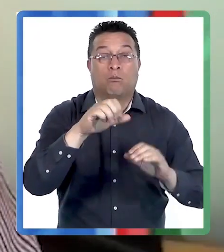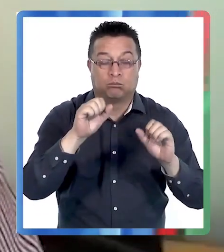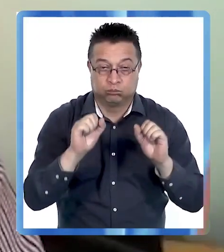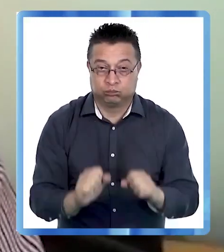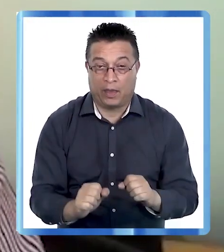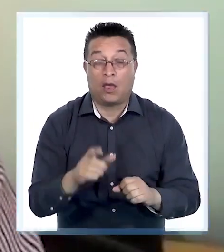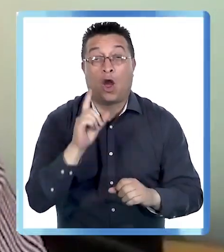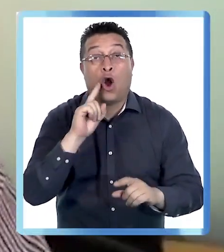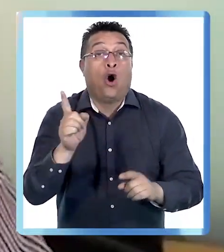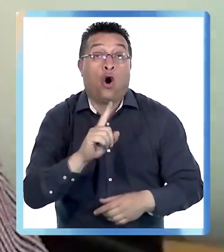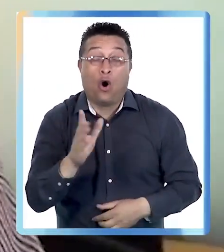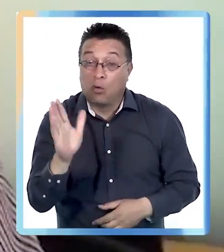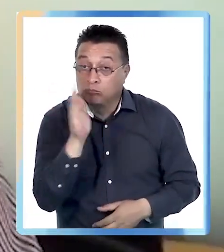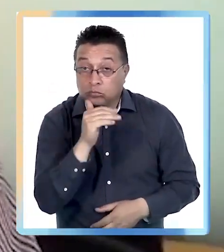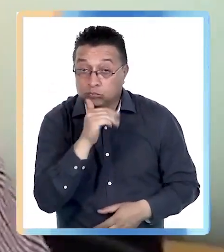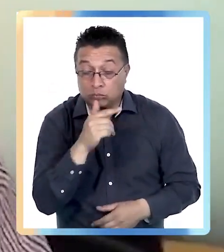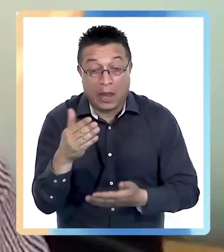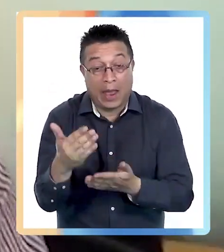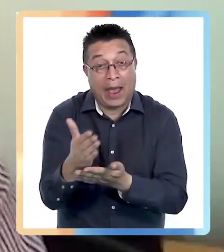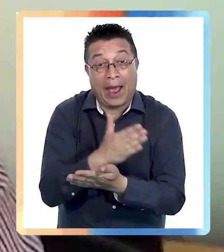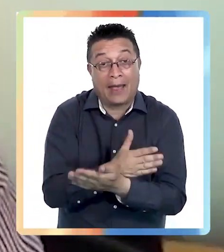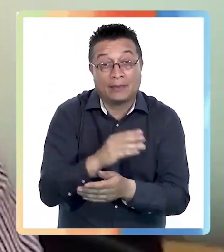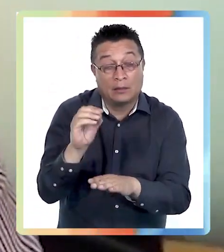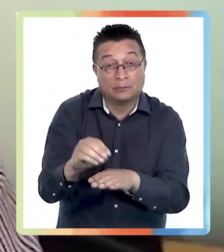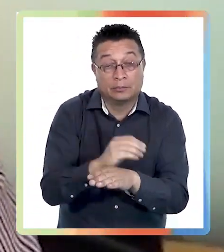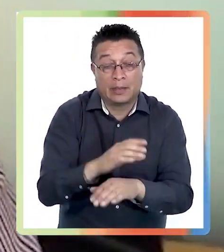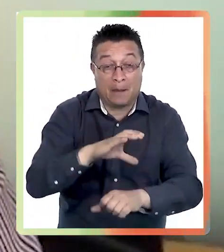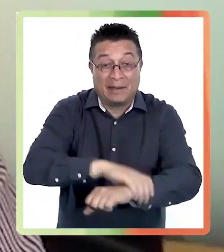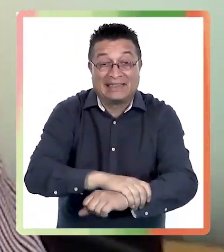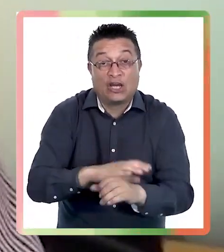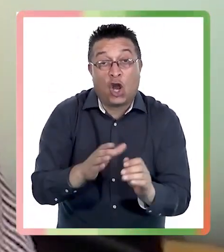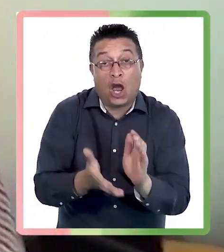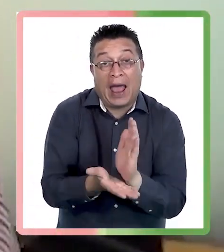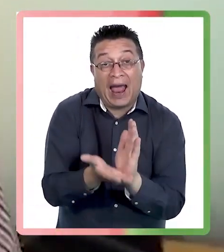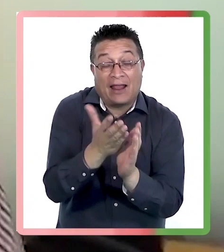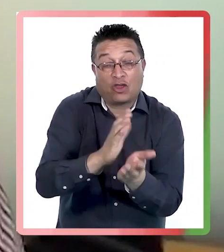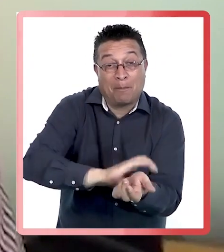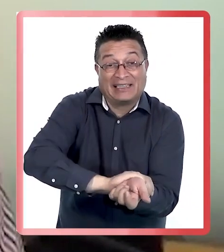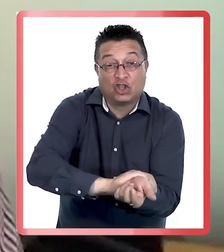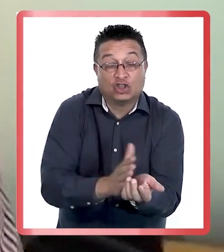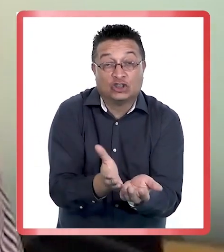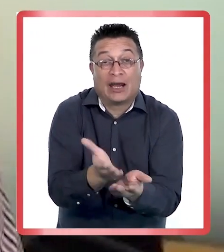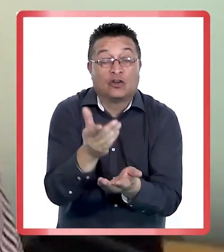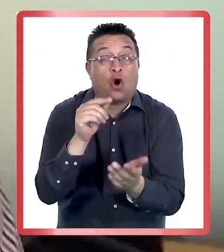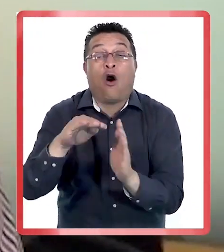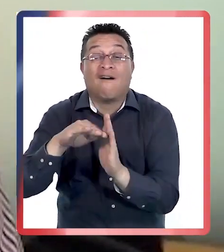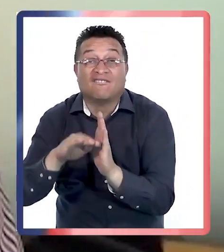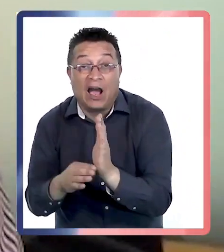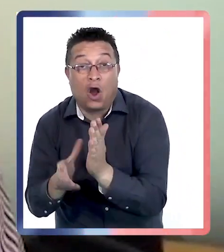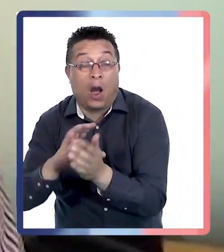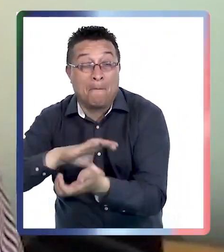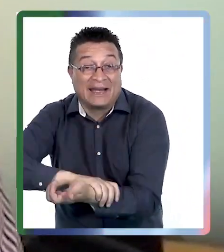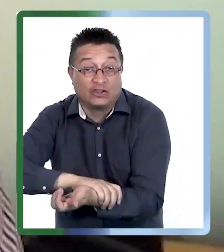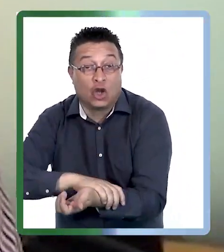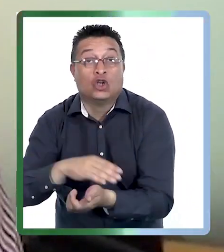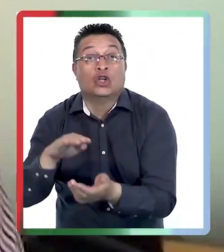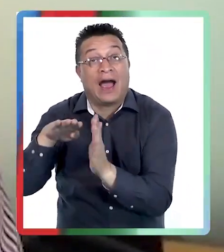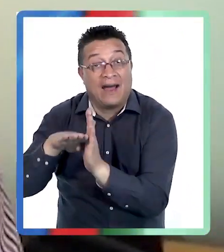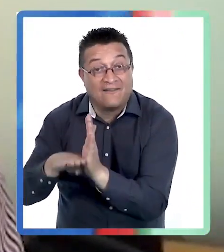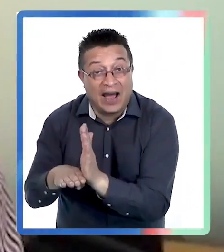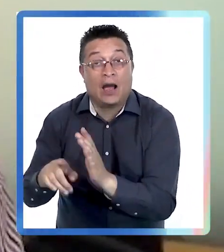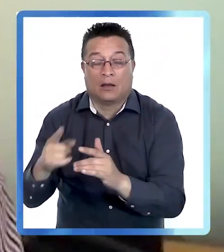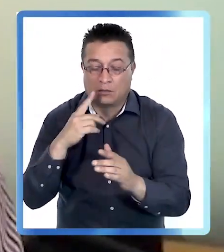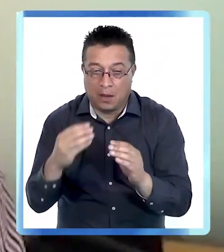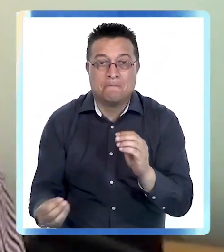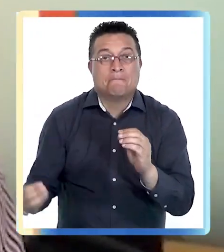hipertensión en personas que no tenían antecedentes de hipertensión o baja de presión arterial